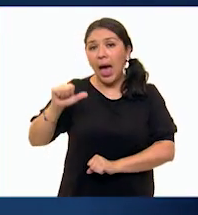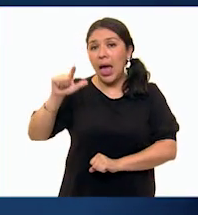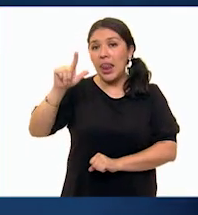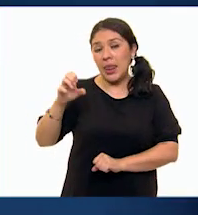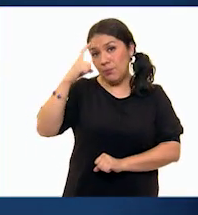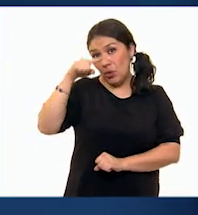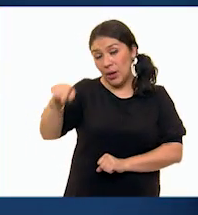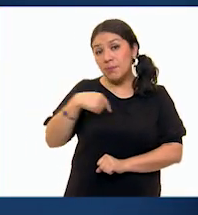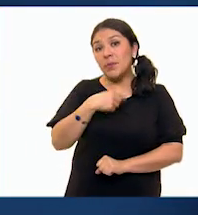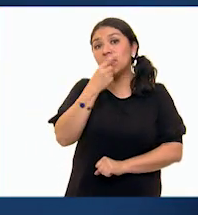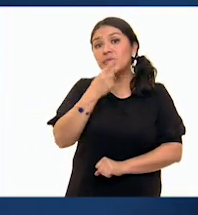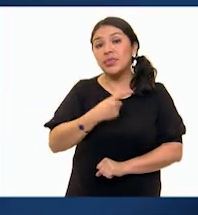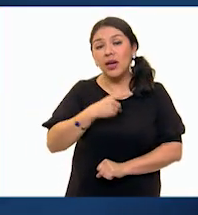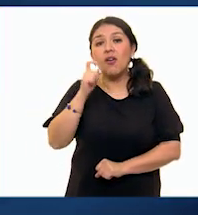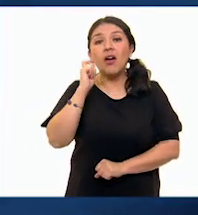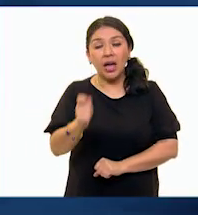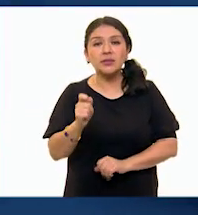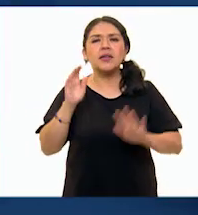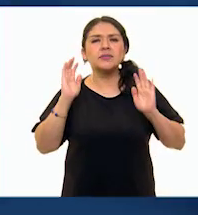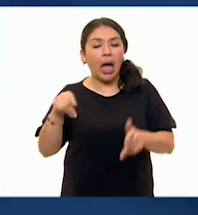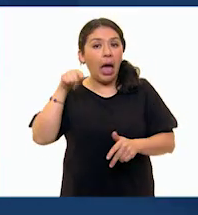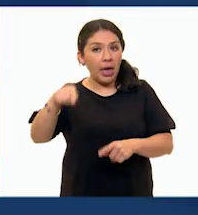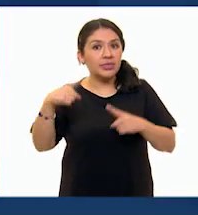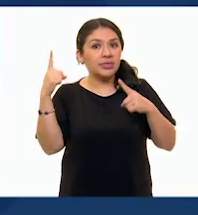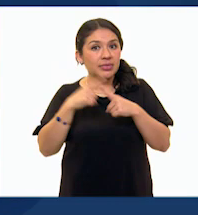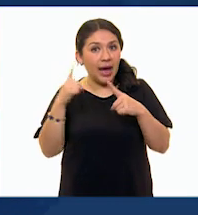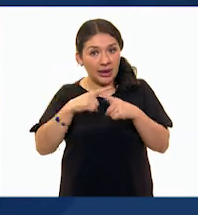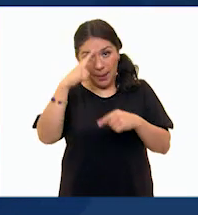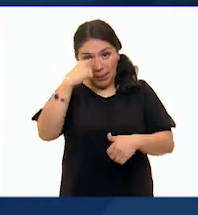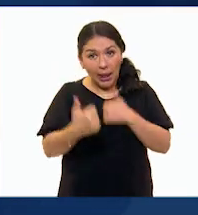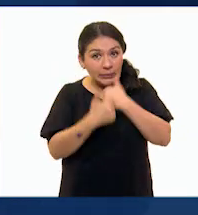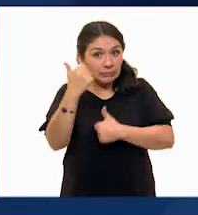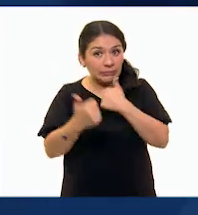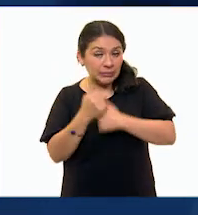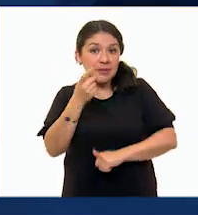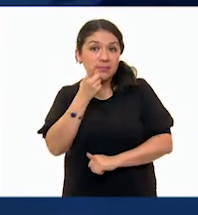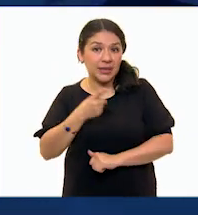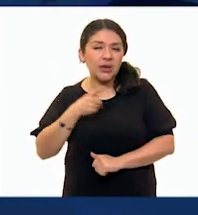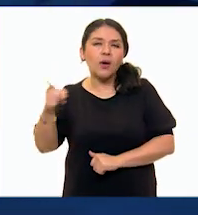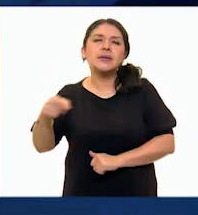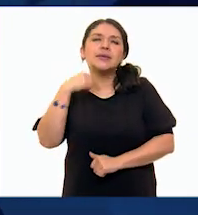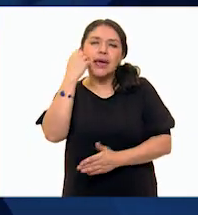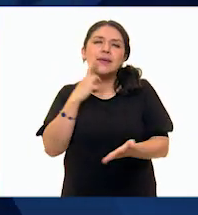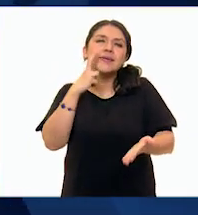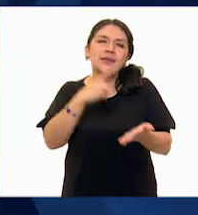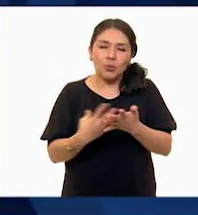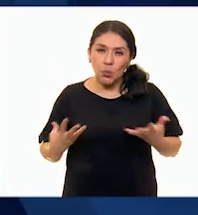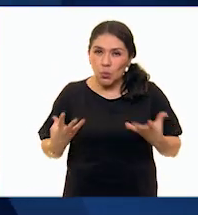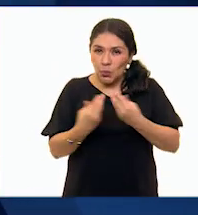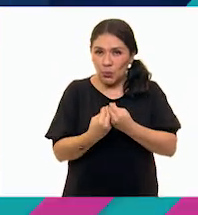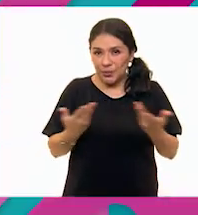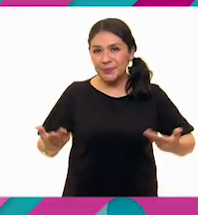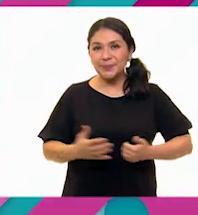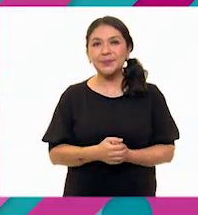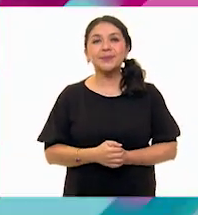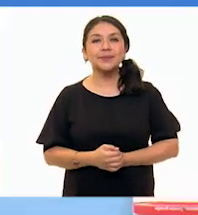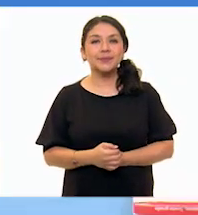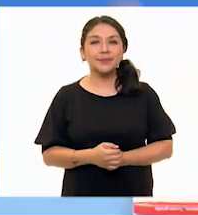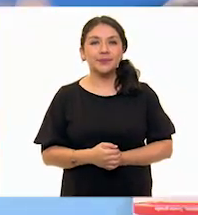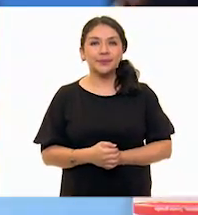porque me comentó que le habían dejado este desafío de tarea y que quería contestarlo con nosotras.